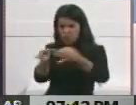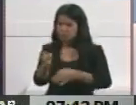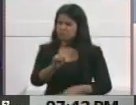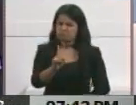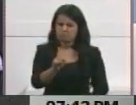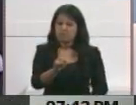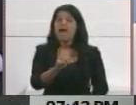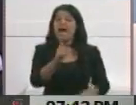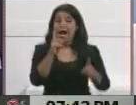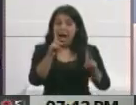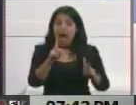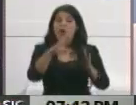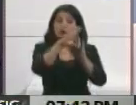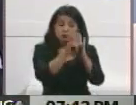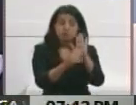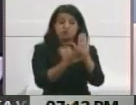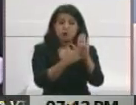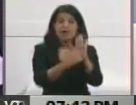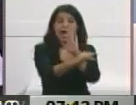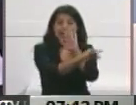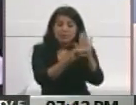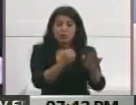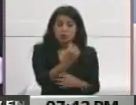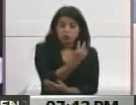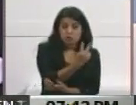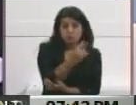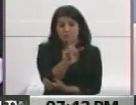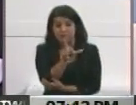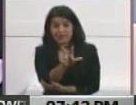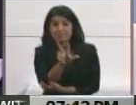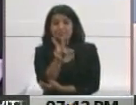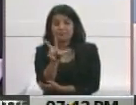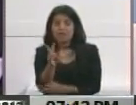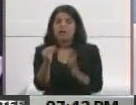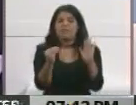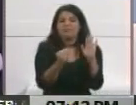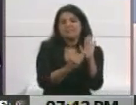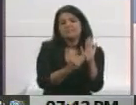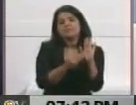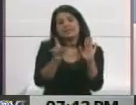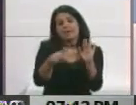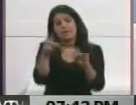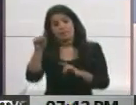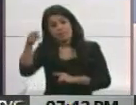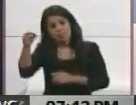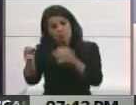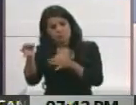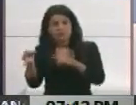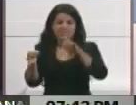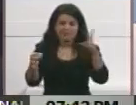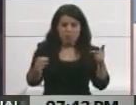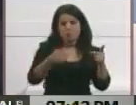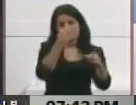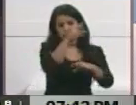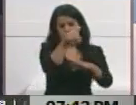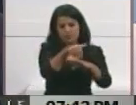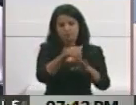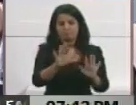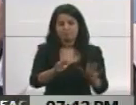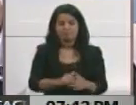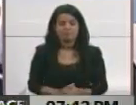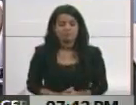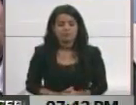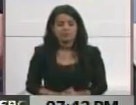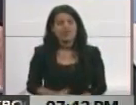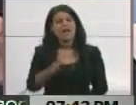bolivariana Venezuela en el artículo 233 quiero hacer además un comentario adicional cuando